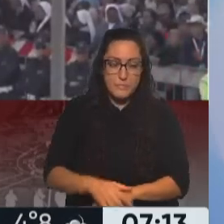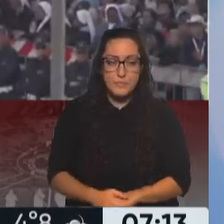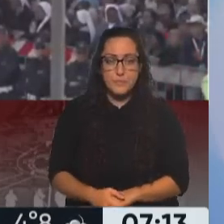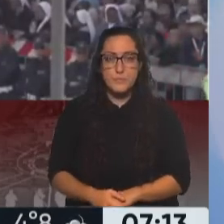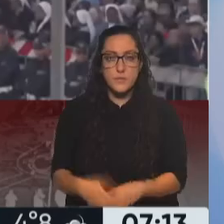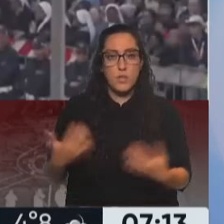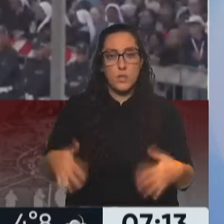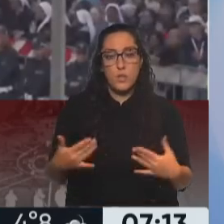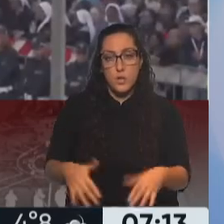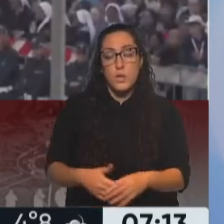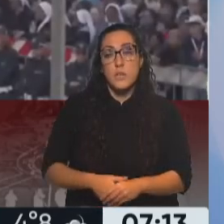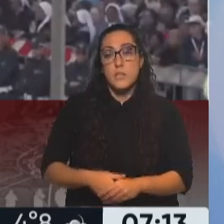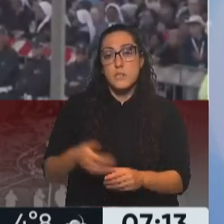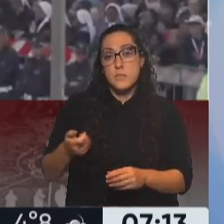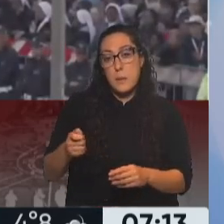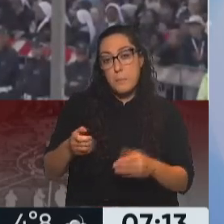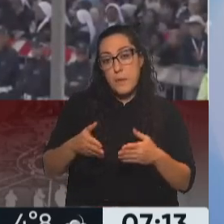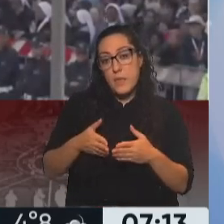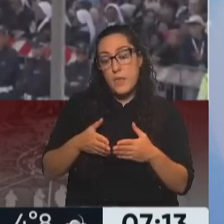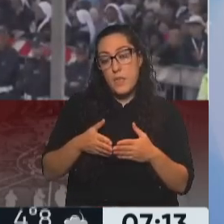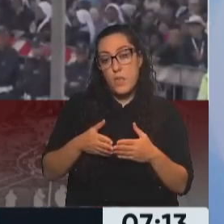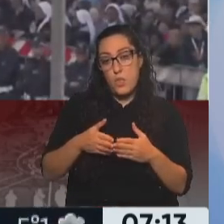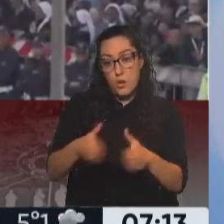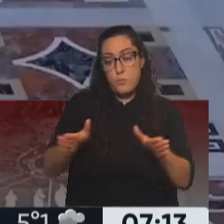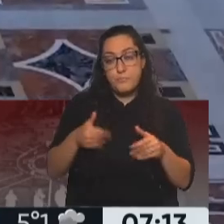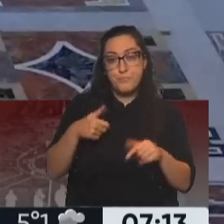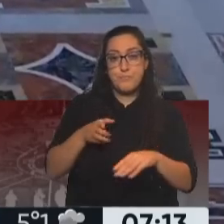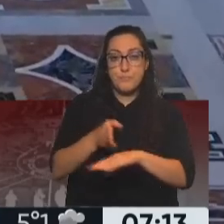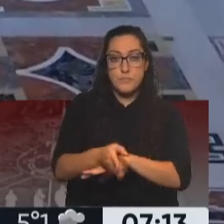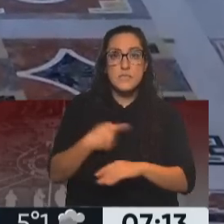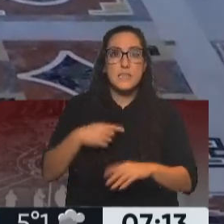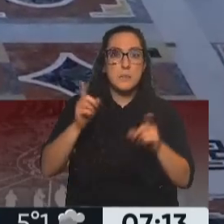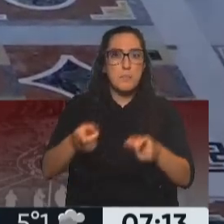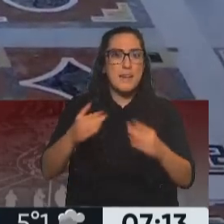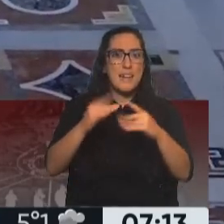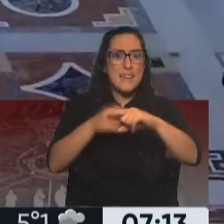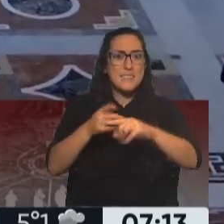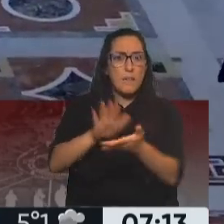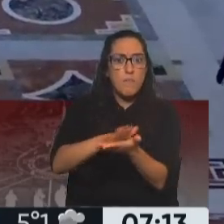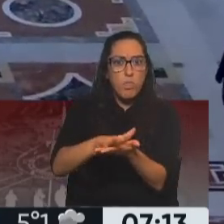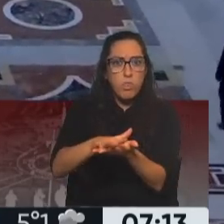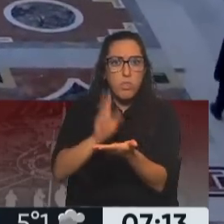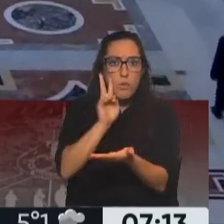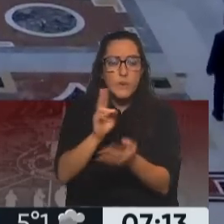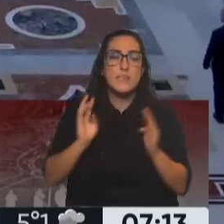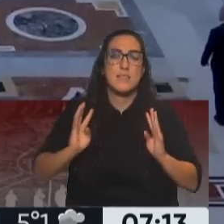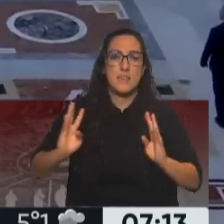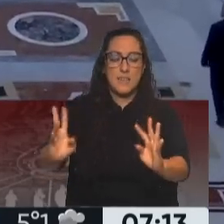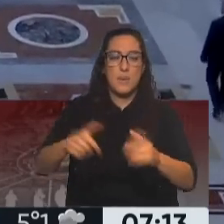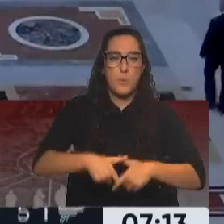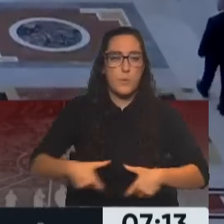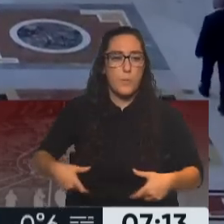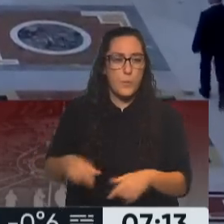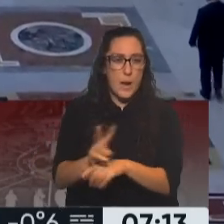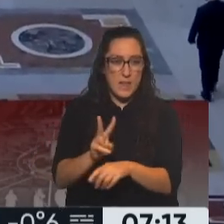a la Basílica de San Pedro por la nave. No es impactante ver la Basílica vacía. Y esa hilera, y la escolta, la guardia